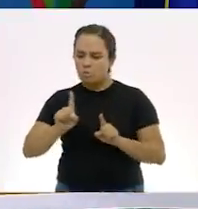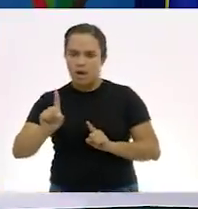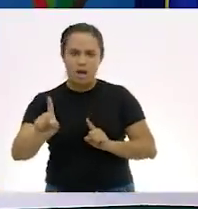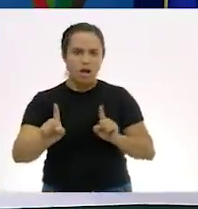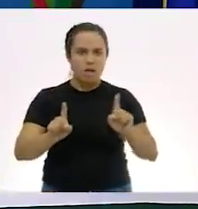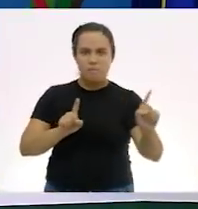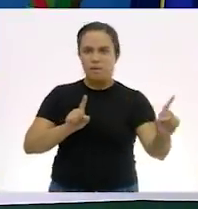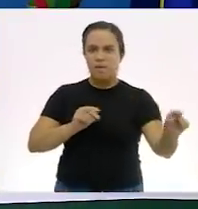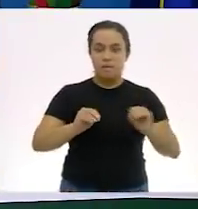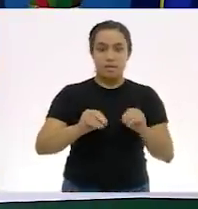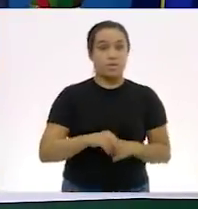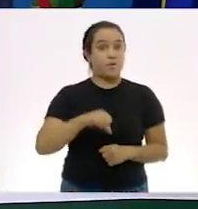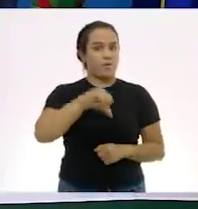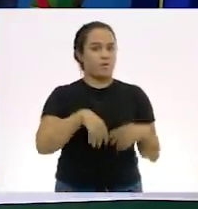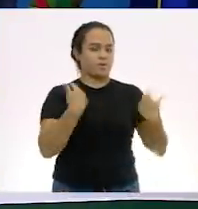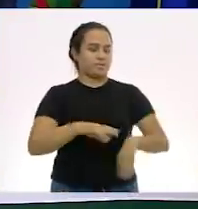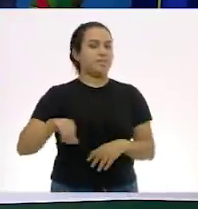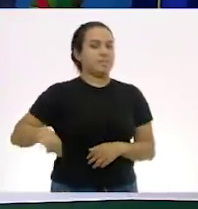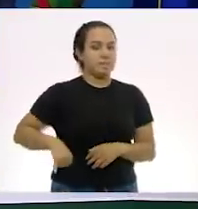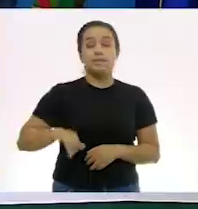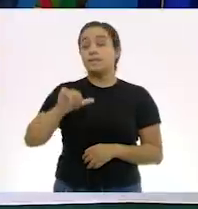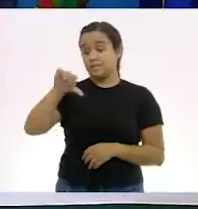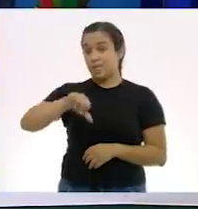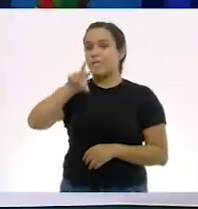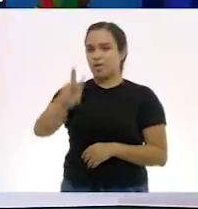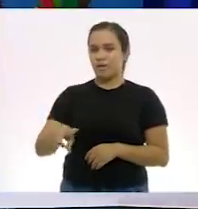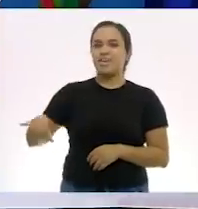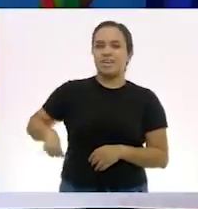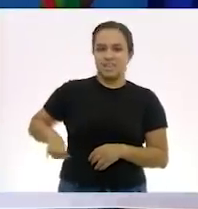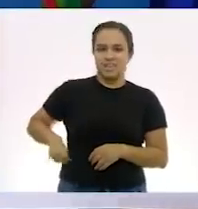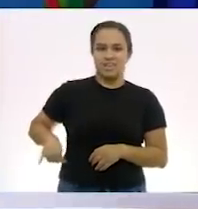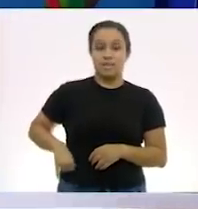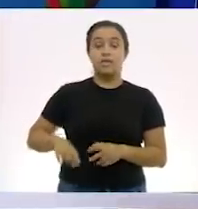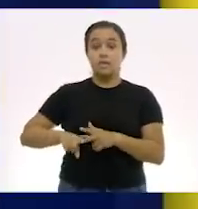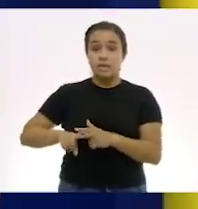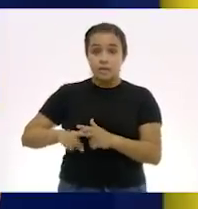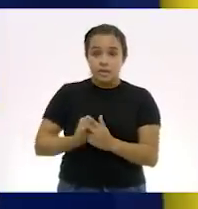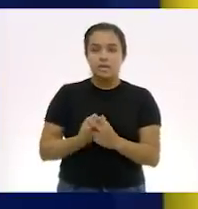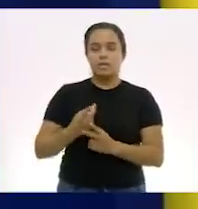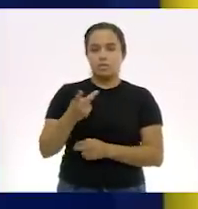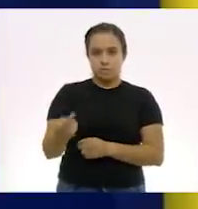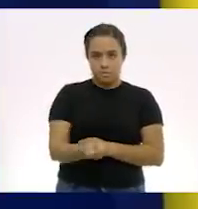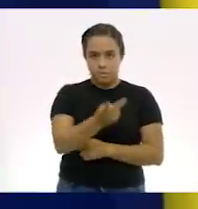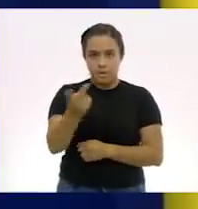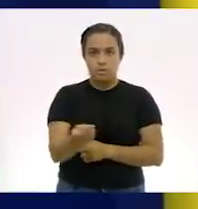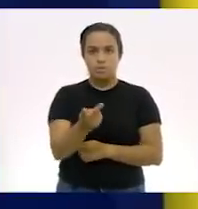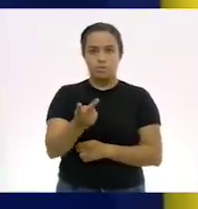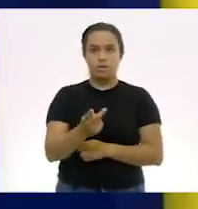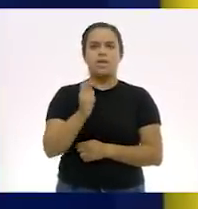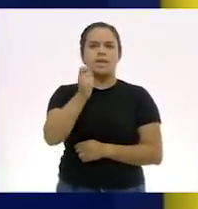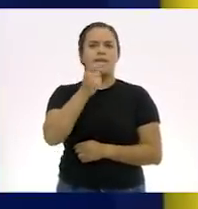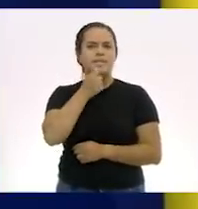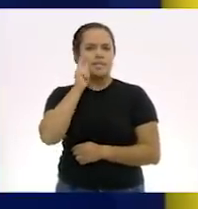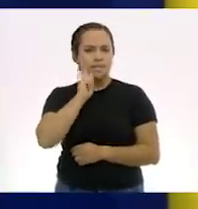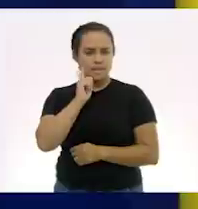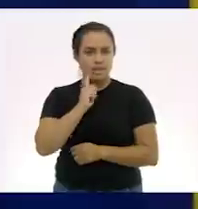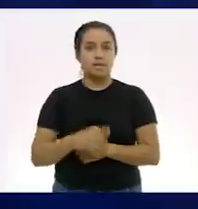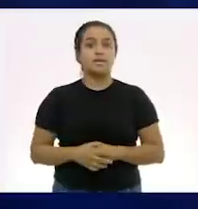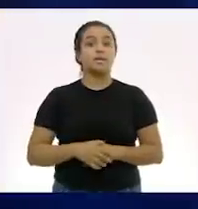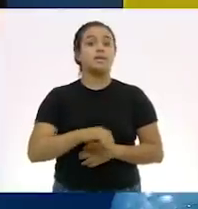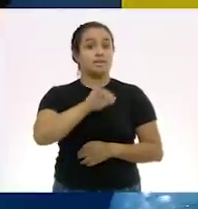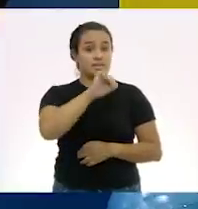usa desinfectantes a base de alcohol. ¡Cuídate! La semana pasada habíamos visto que los movimientos acompañan